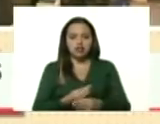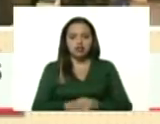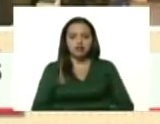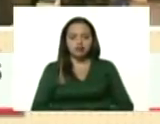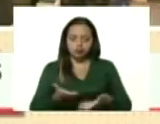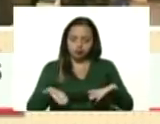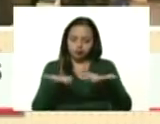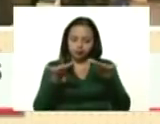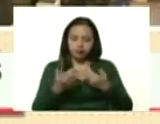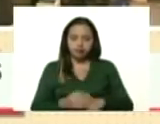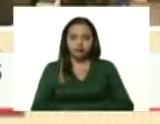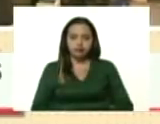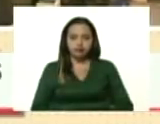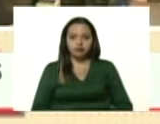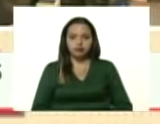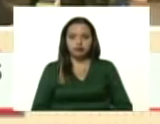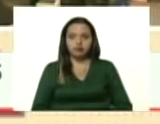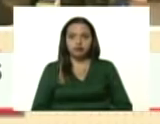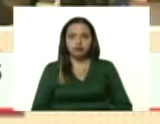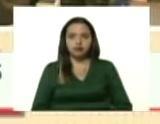general.